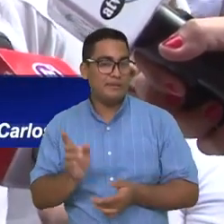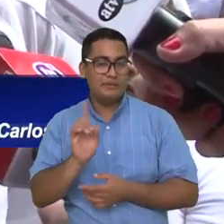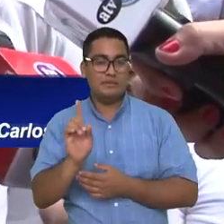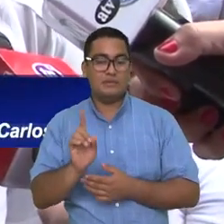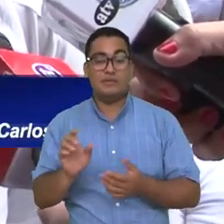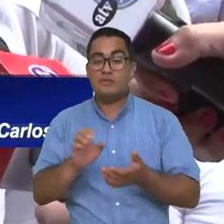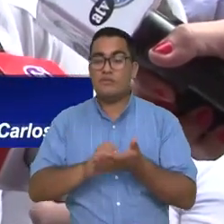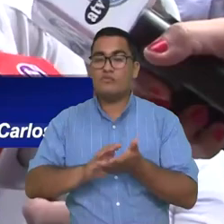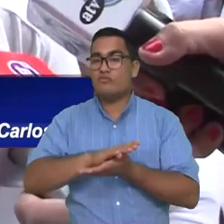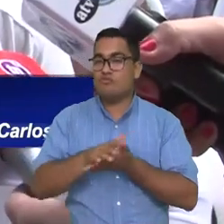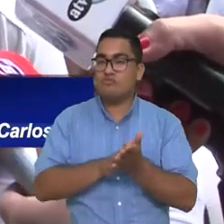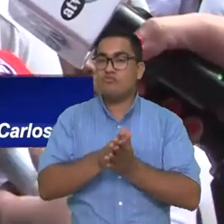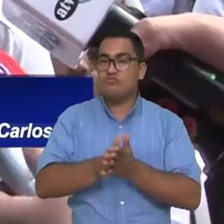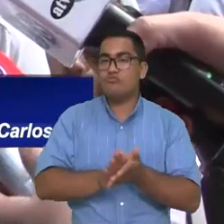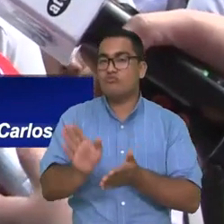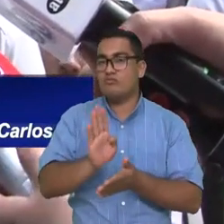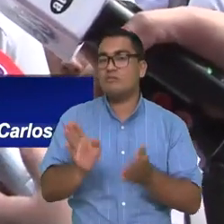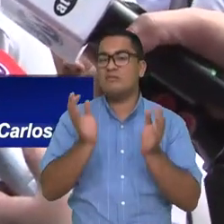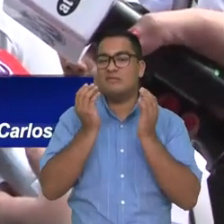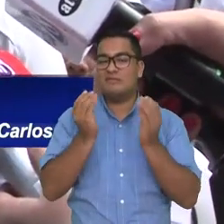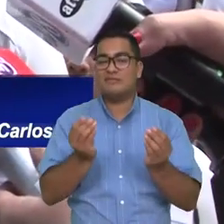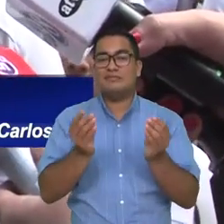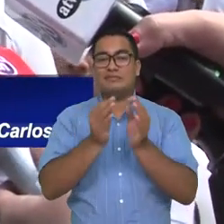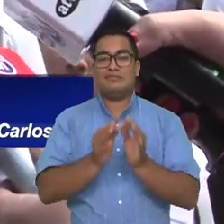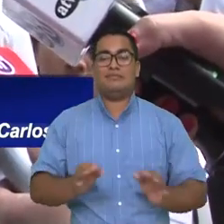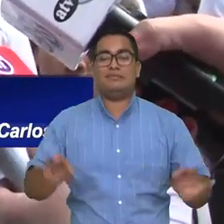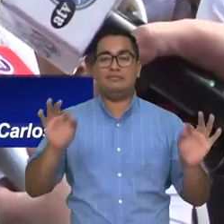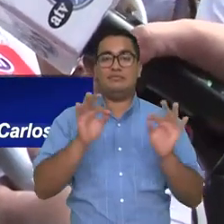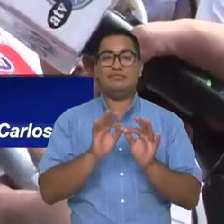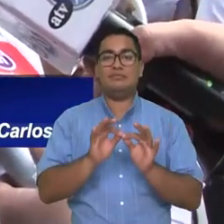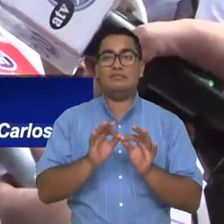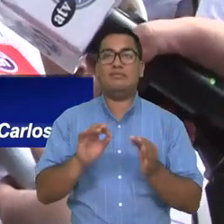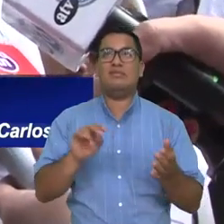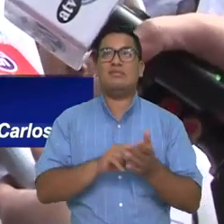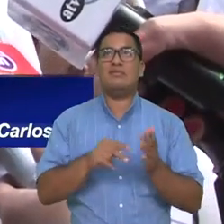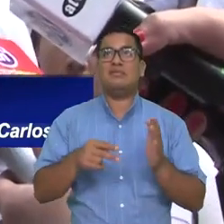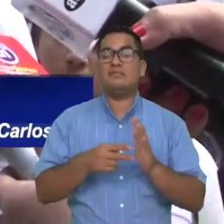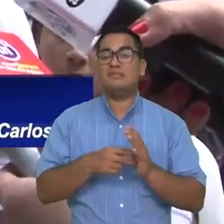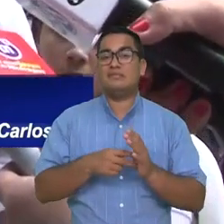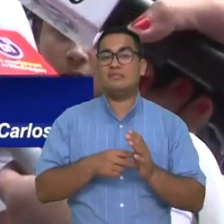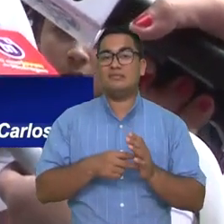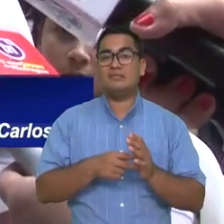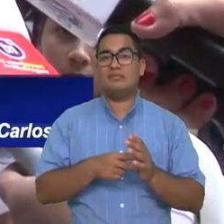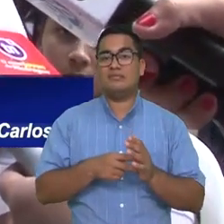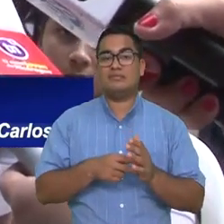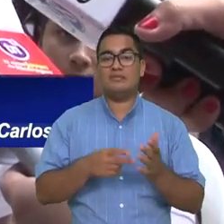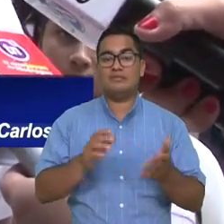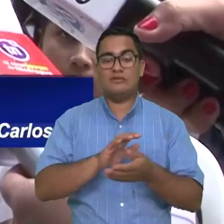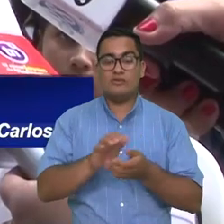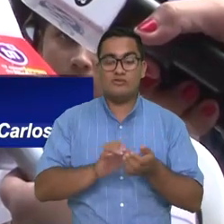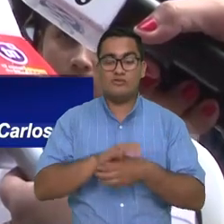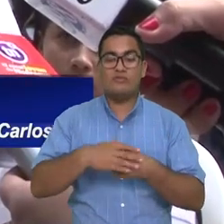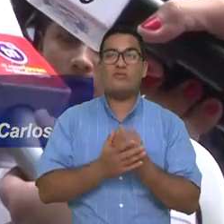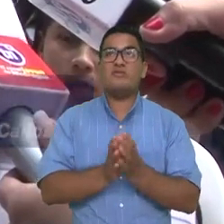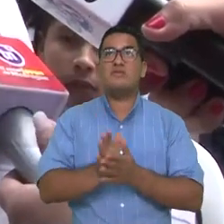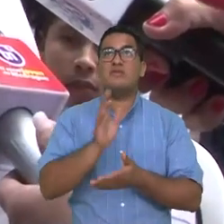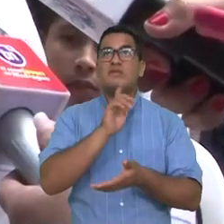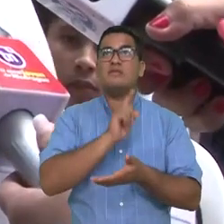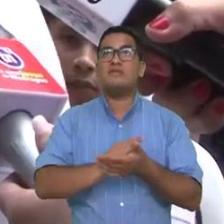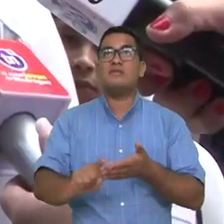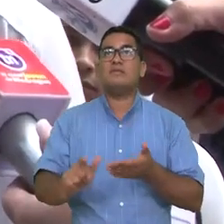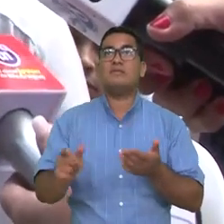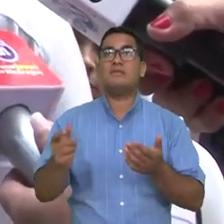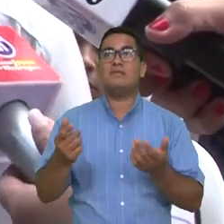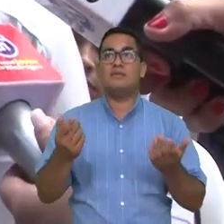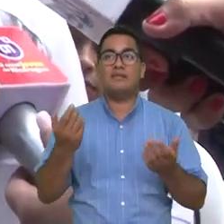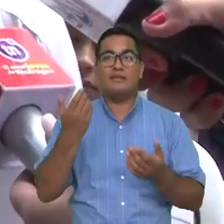produzca espuma, bastante espuma, ya que con la espuma revienta el virus y es eliminado. Este no es